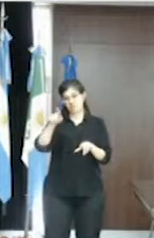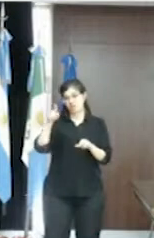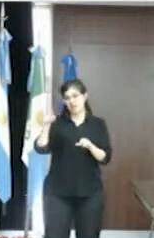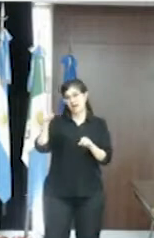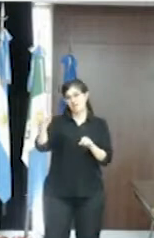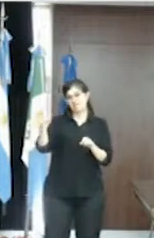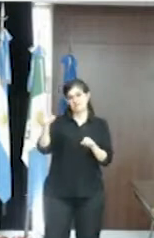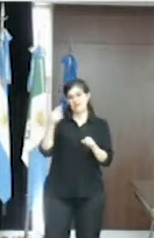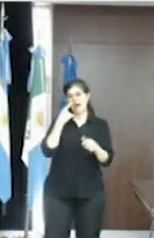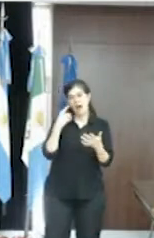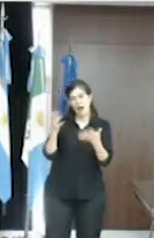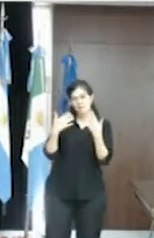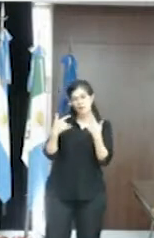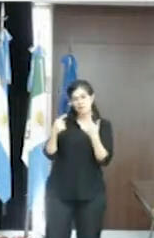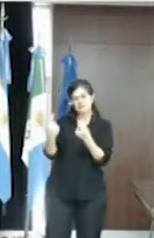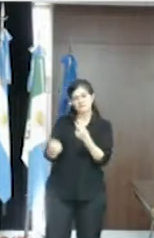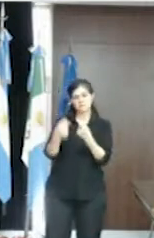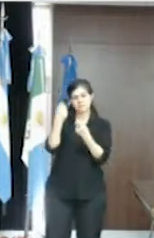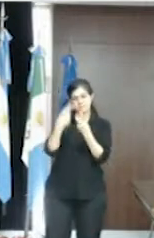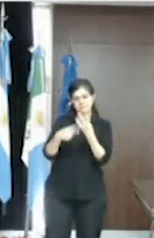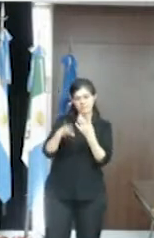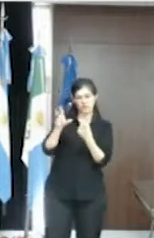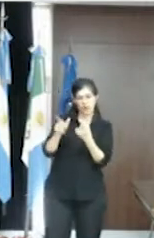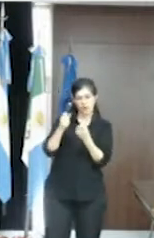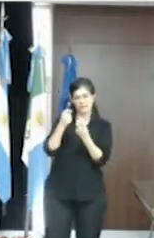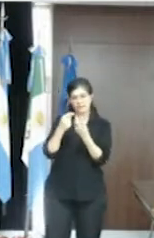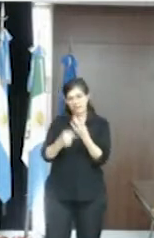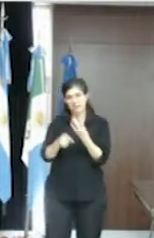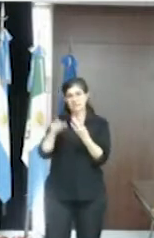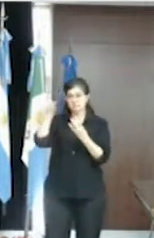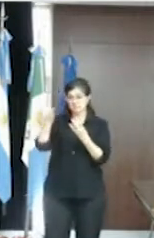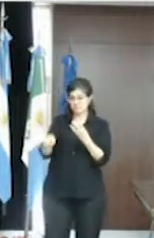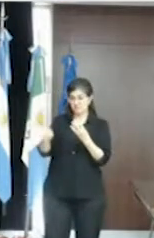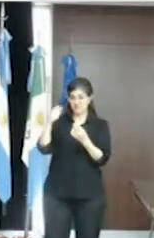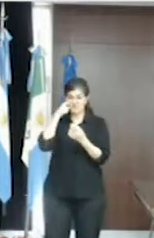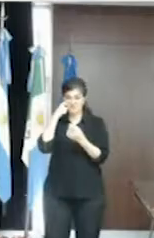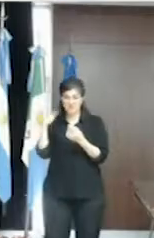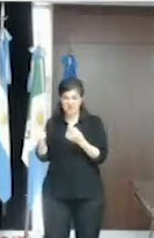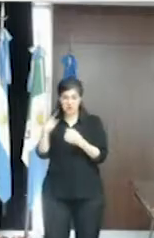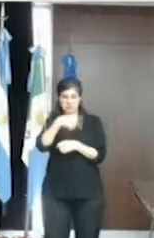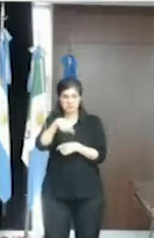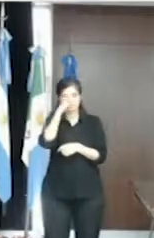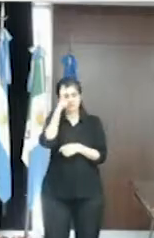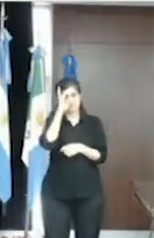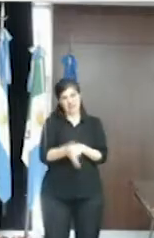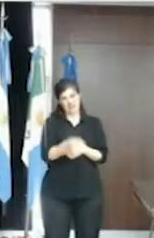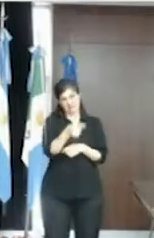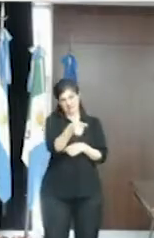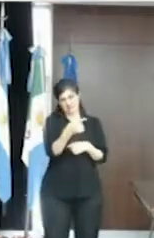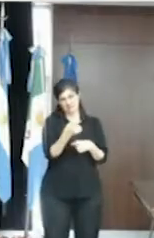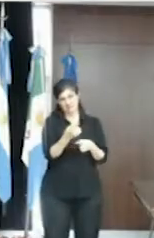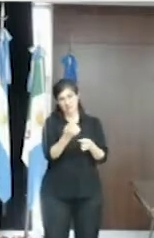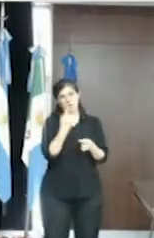quien cuida a las personas mayores sabe que no tiene ningún derecho de abusar de ninguna manera de esto, porque